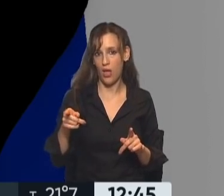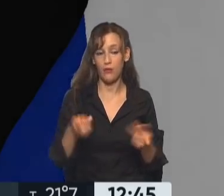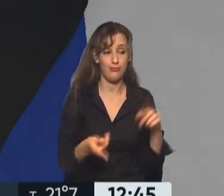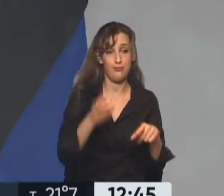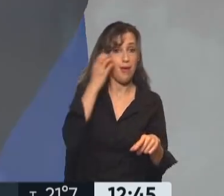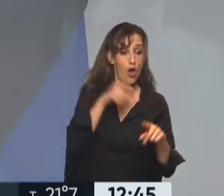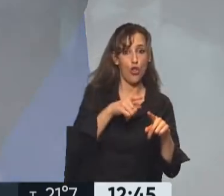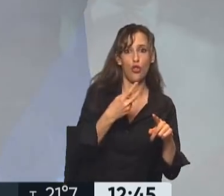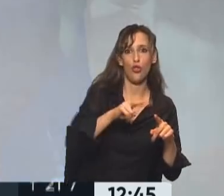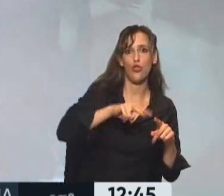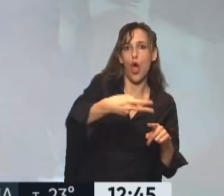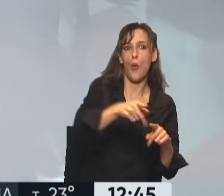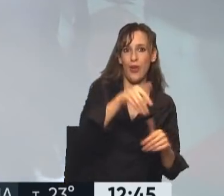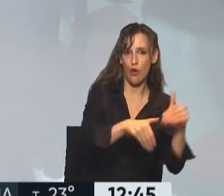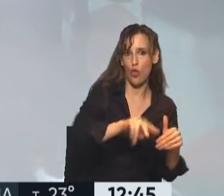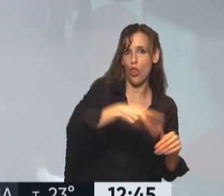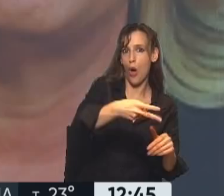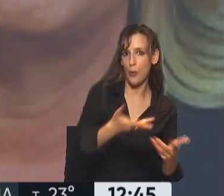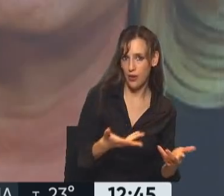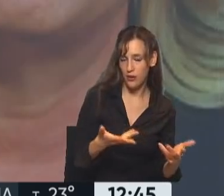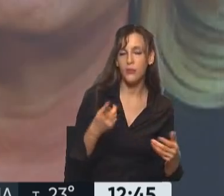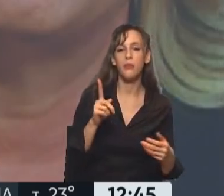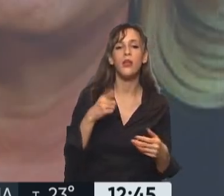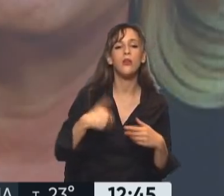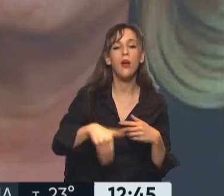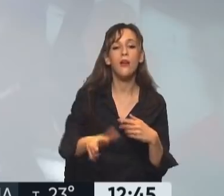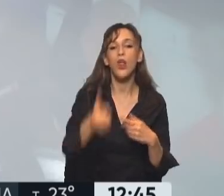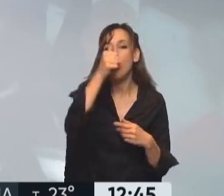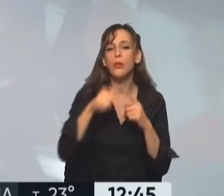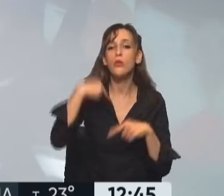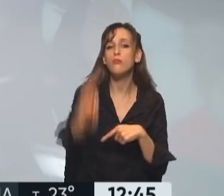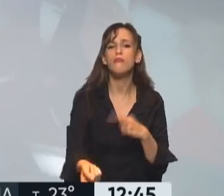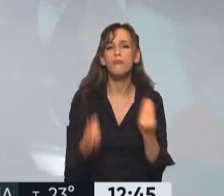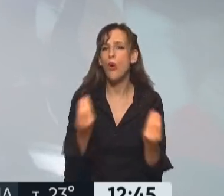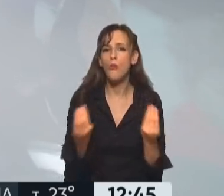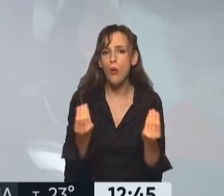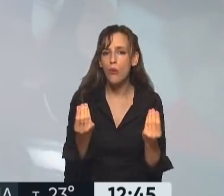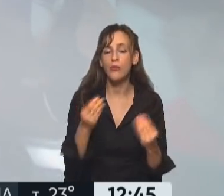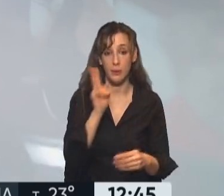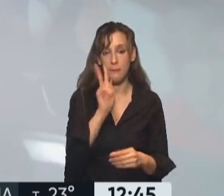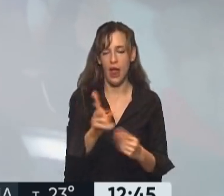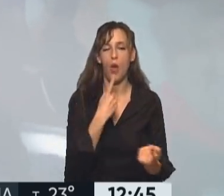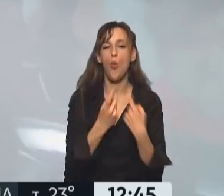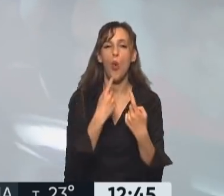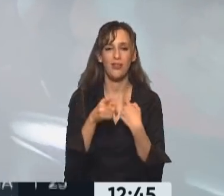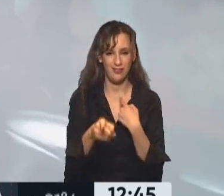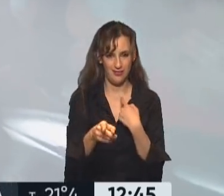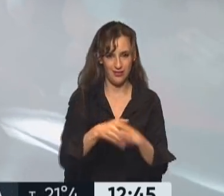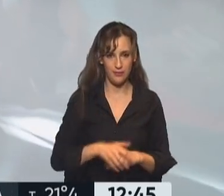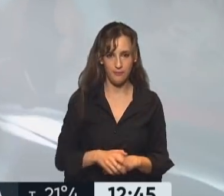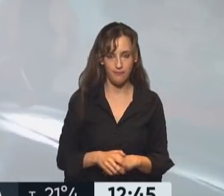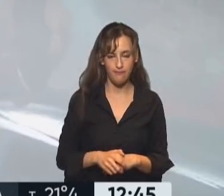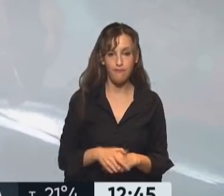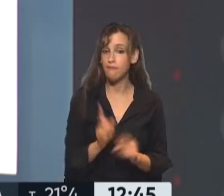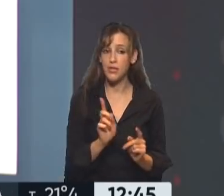Macron. Pero ¿qué está pasando ahora y qué podría llegar a pasar el próximo domingo? Mirá las encuestas, lo que están arrojando, Ever. Un poco lo que